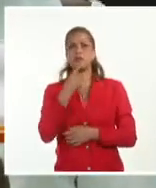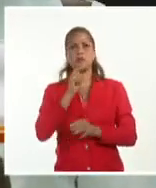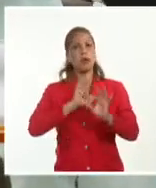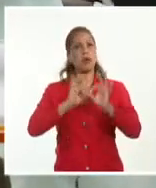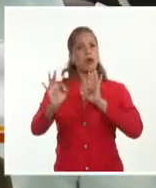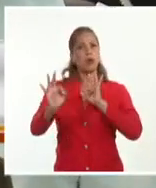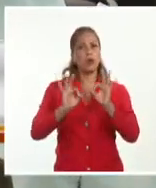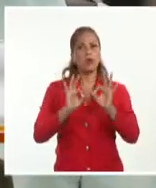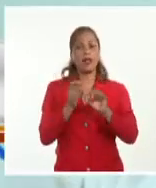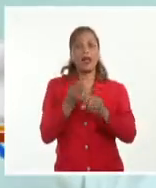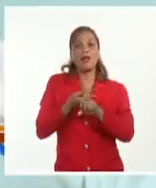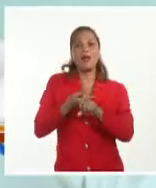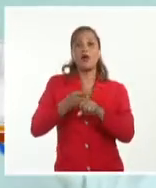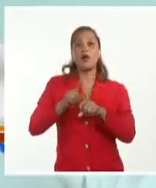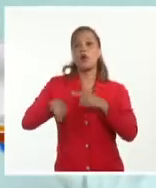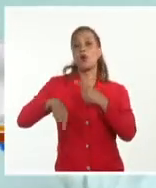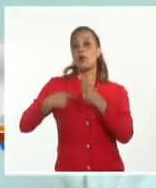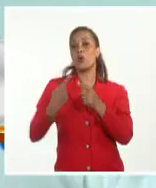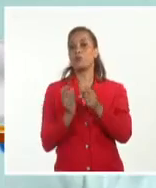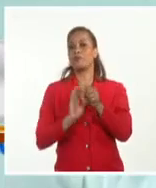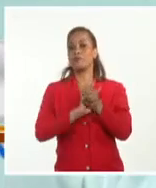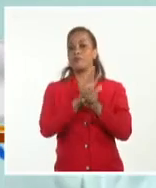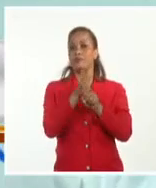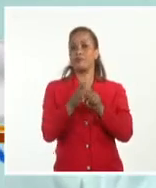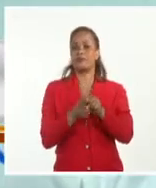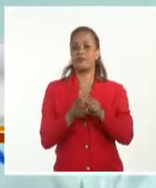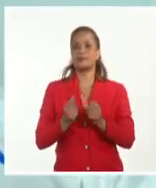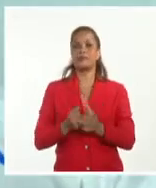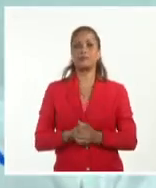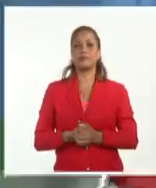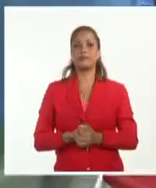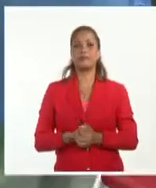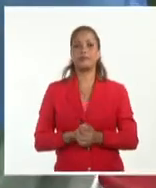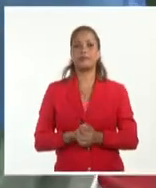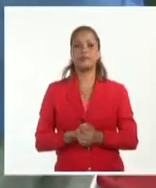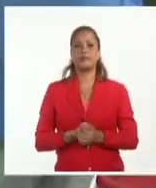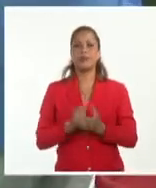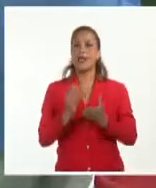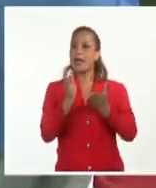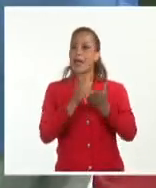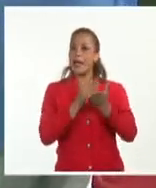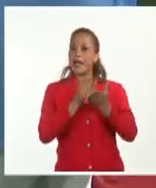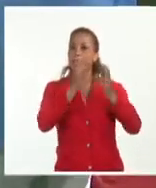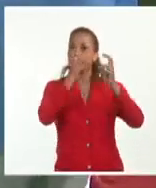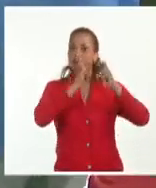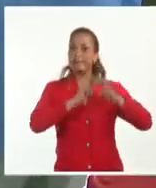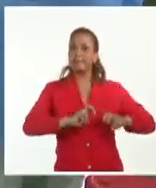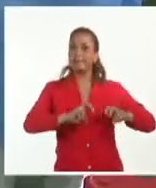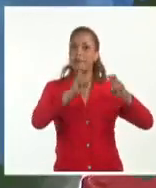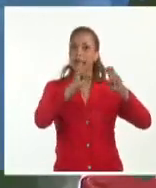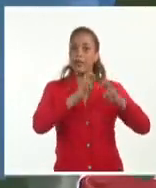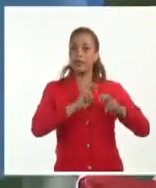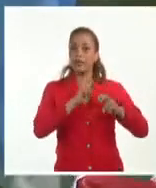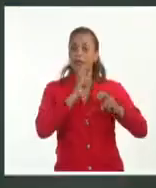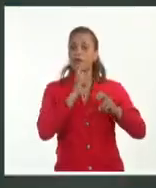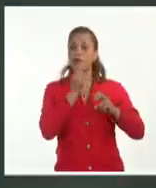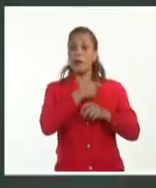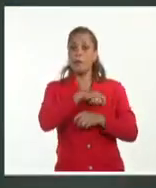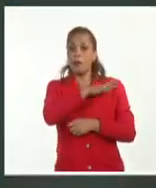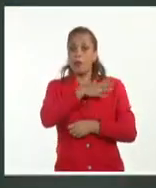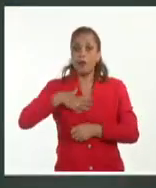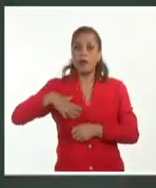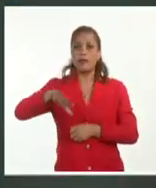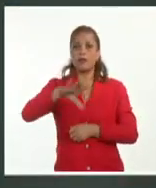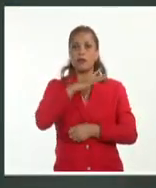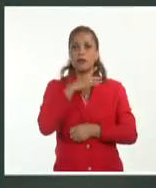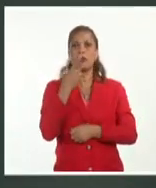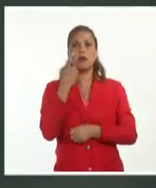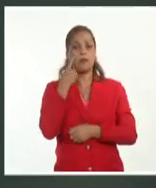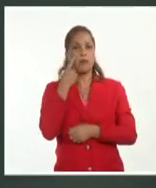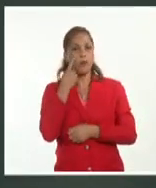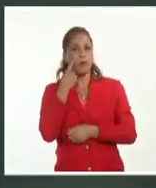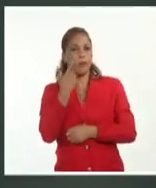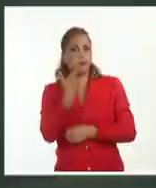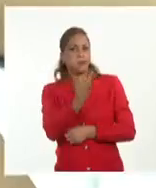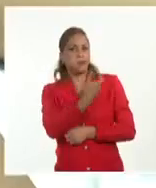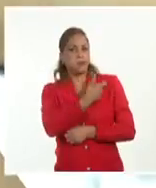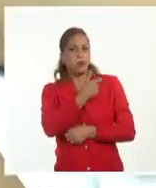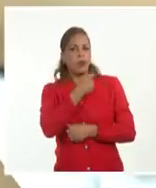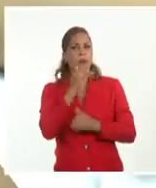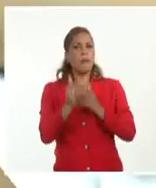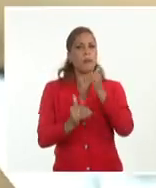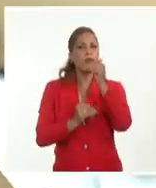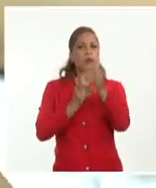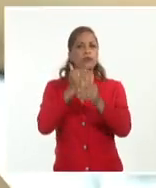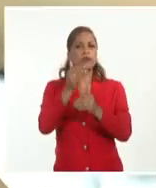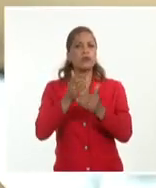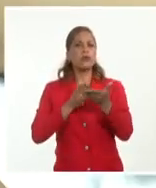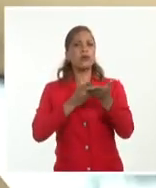contra el virus. El estudio en población pediátrica evaluará la seguridad del candidato vacunal Soberana 02, un proceso que seguirá